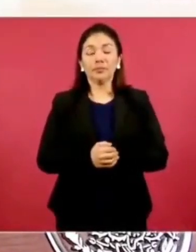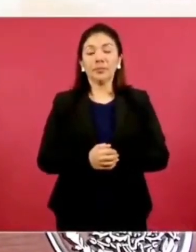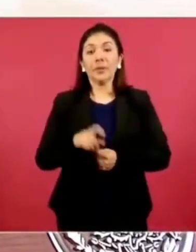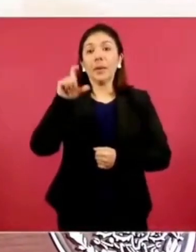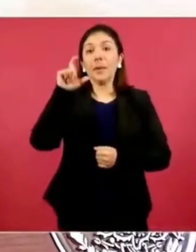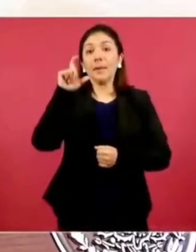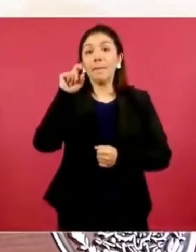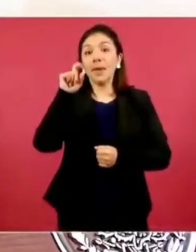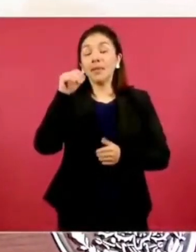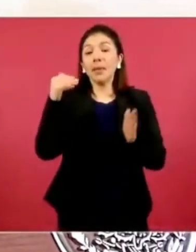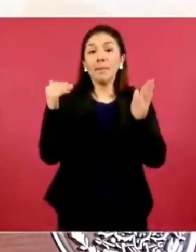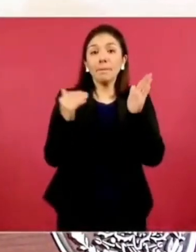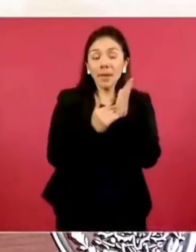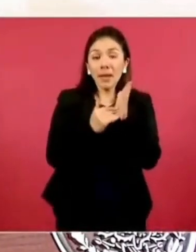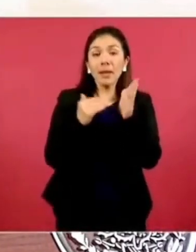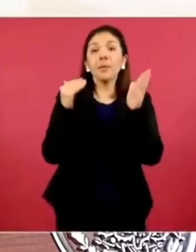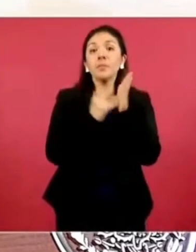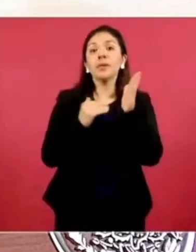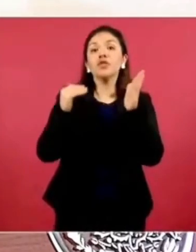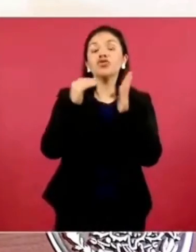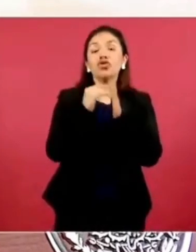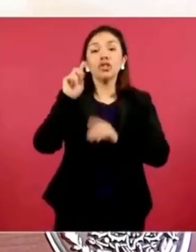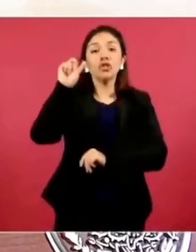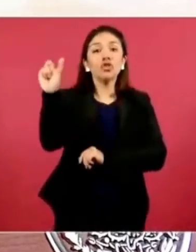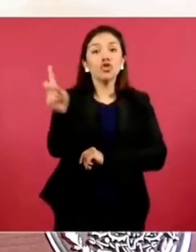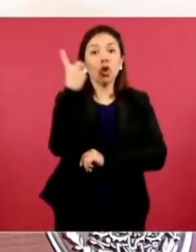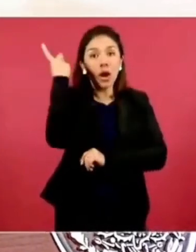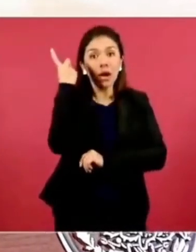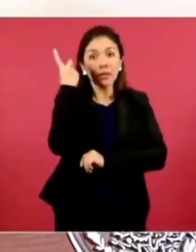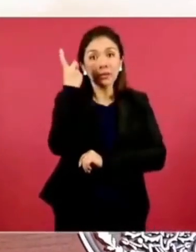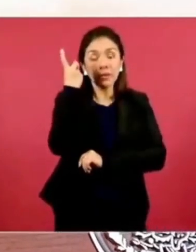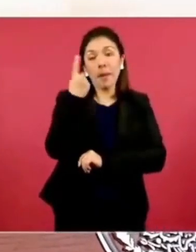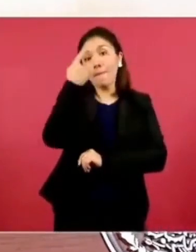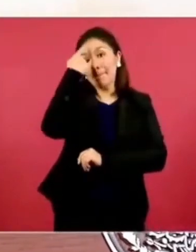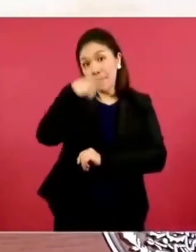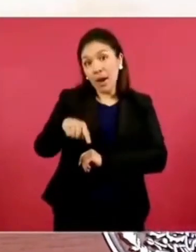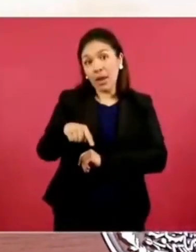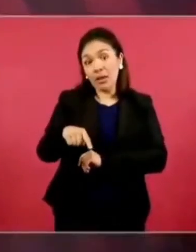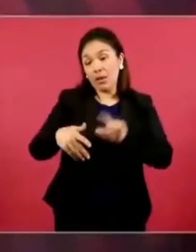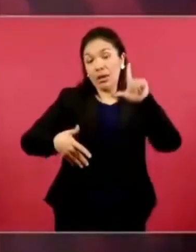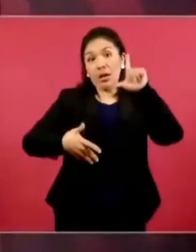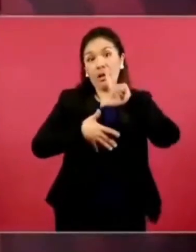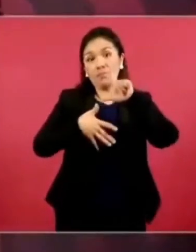20,000 millones de dólares para países de América Latina y el Caribe.